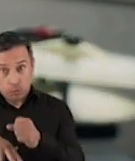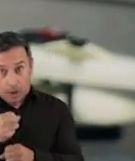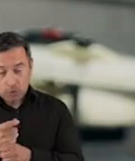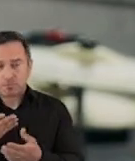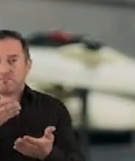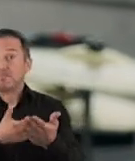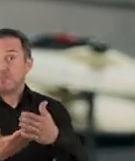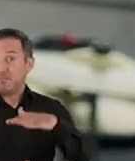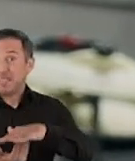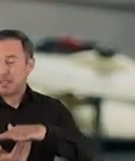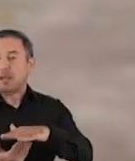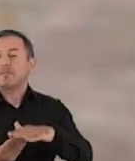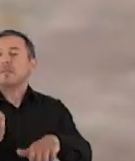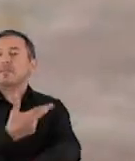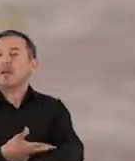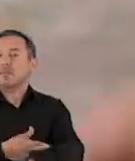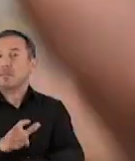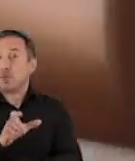¡Gracias!